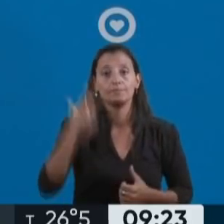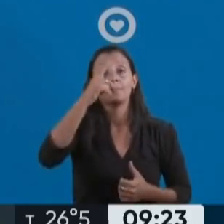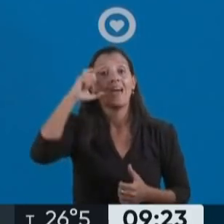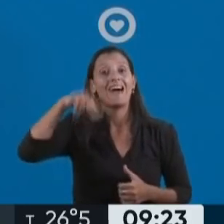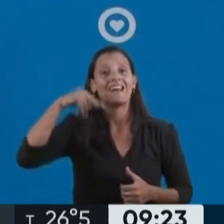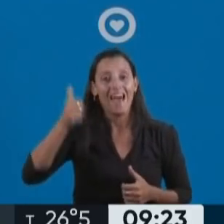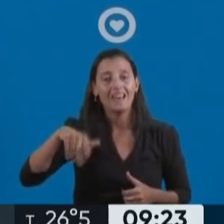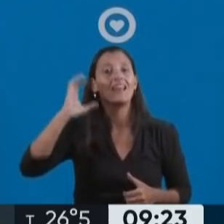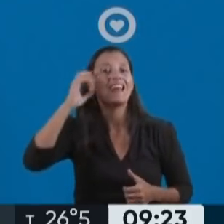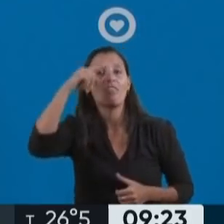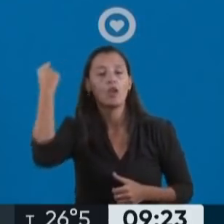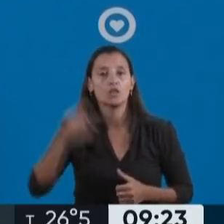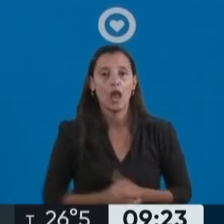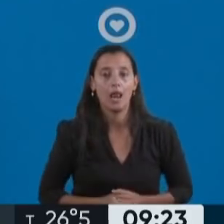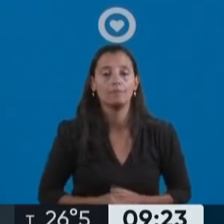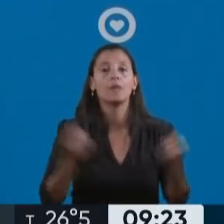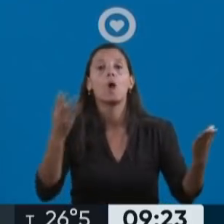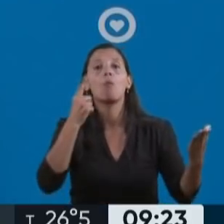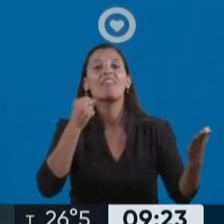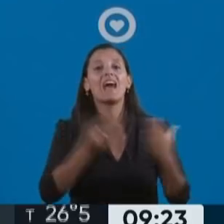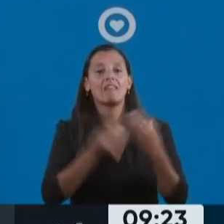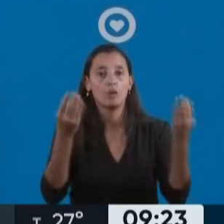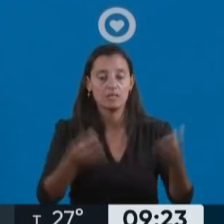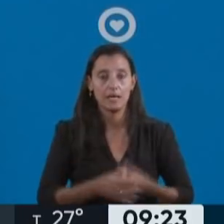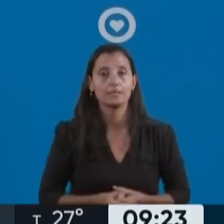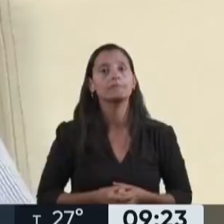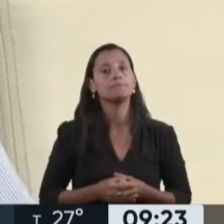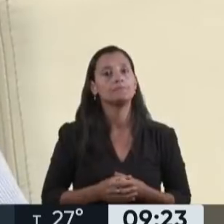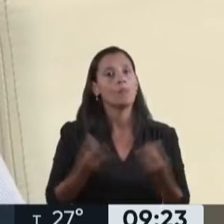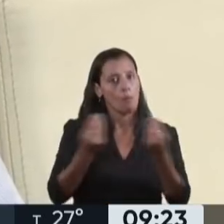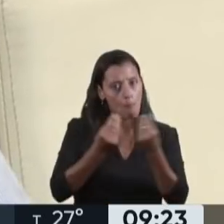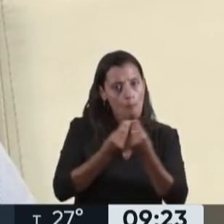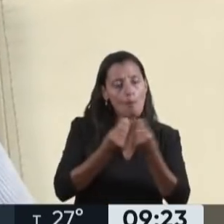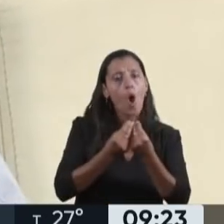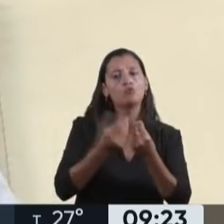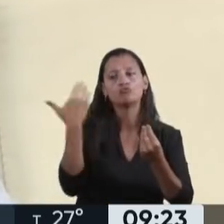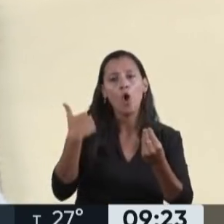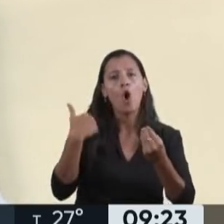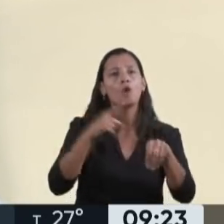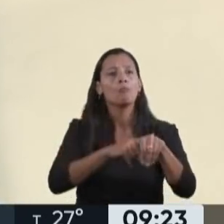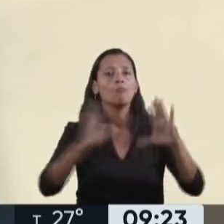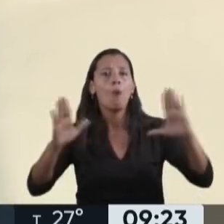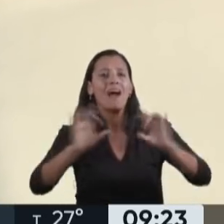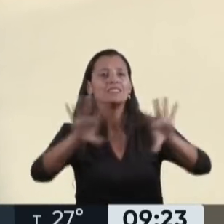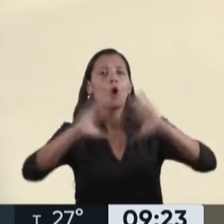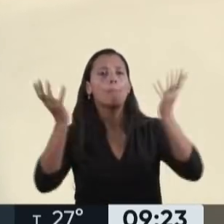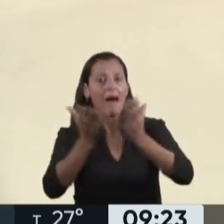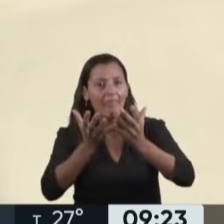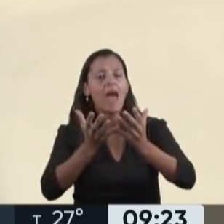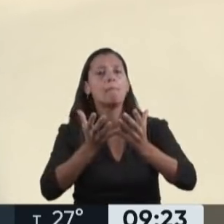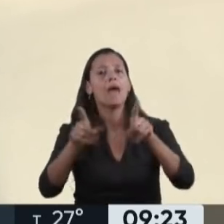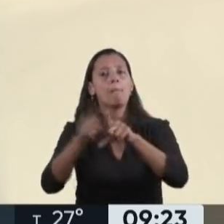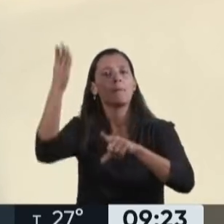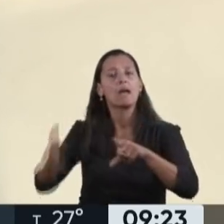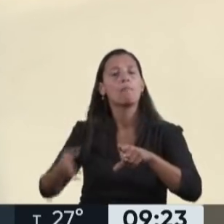Hernán Mundo, Radio Nacional. Hola, Hernán, ¿qué tal, buen Gabriela? día. Buen día, ¿cómo estás? Muchos de los pronunciamientos a lo largo de la pandemia por parte de Daniel